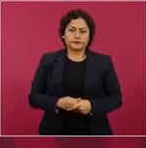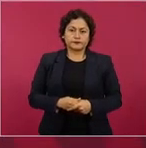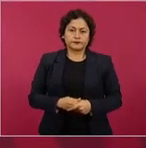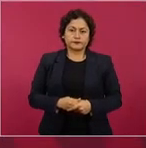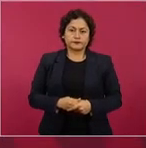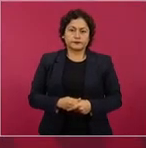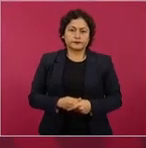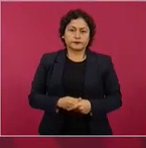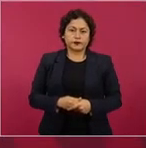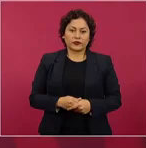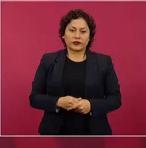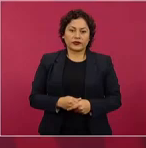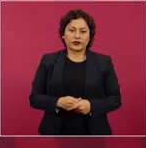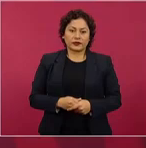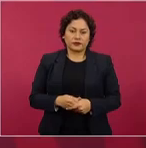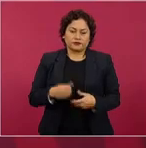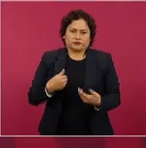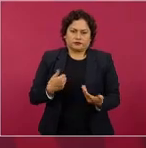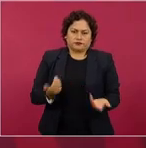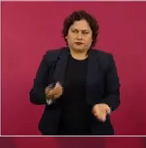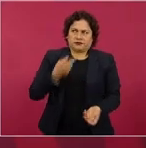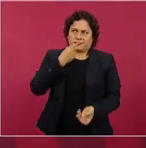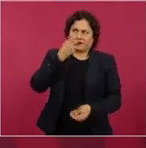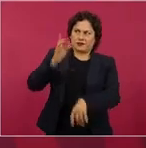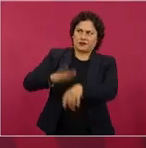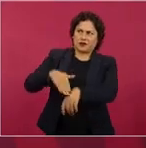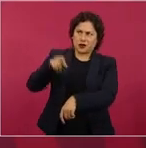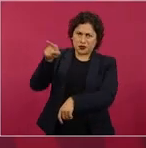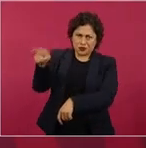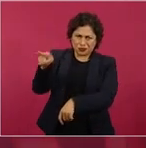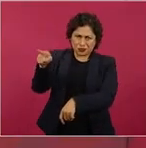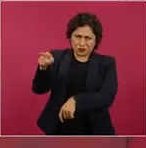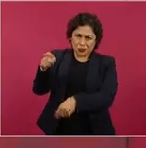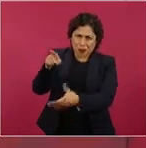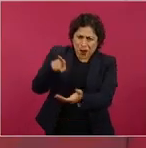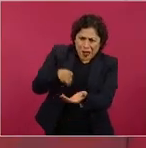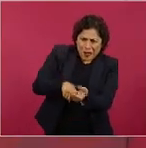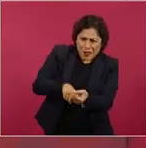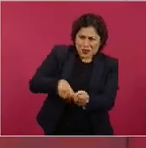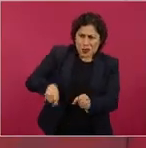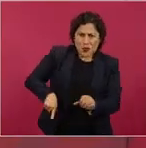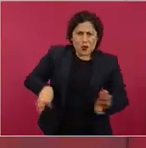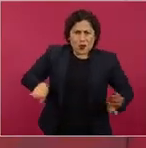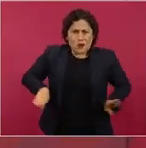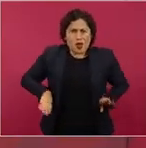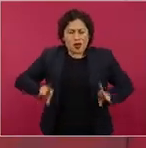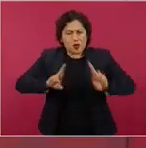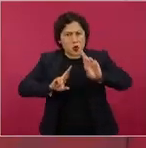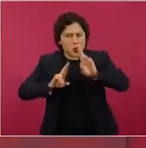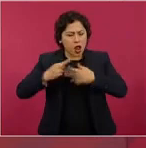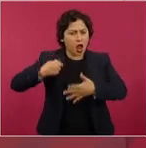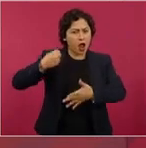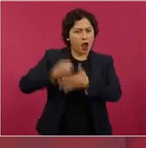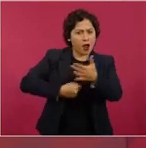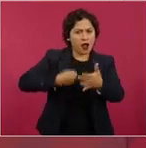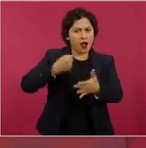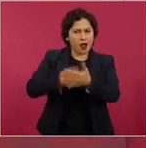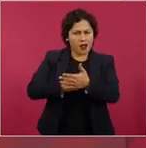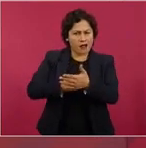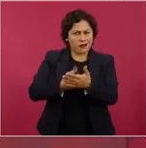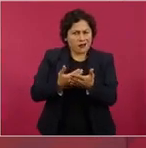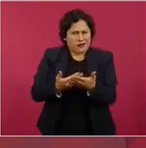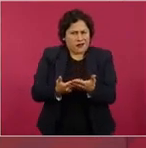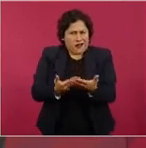Dije de que como un gobierno revolucionario iba a terminar